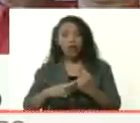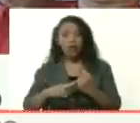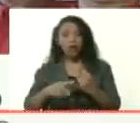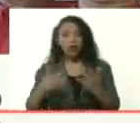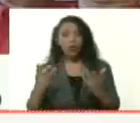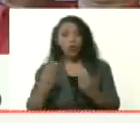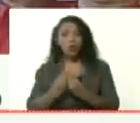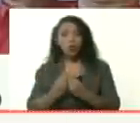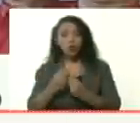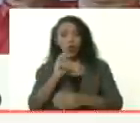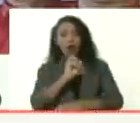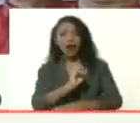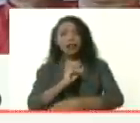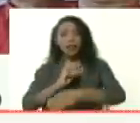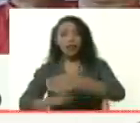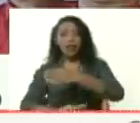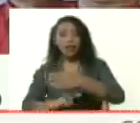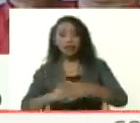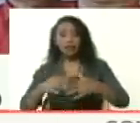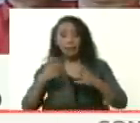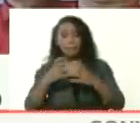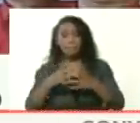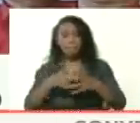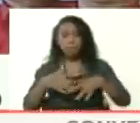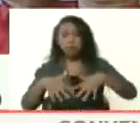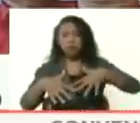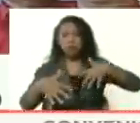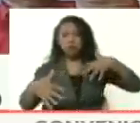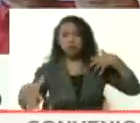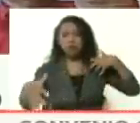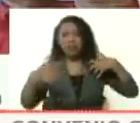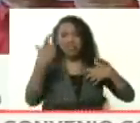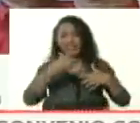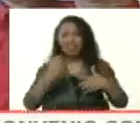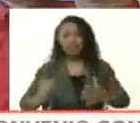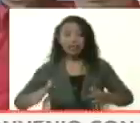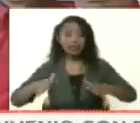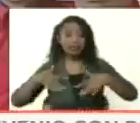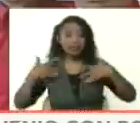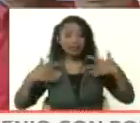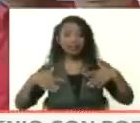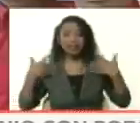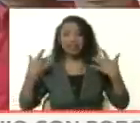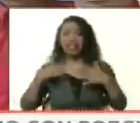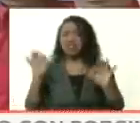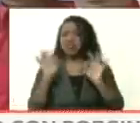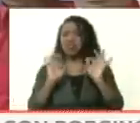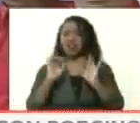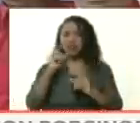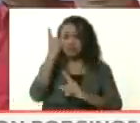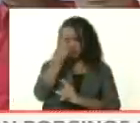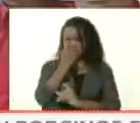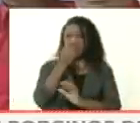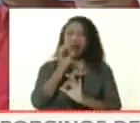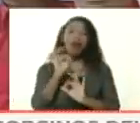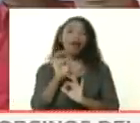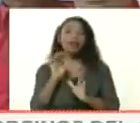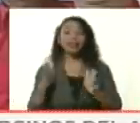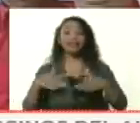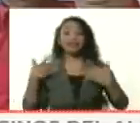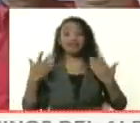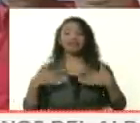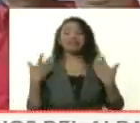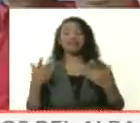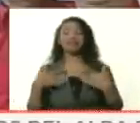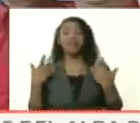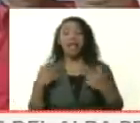con cantidad de gente por todos lados. Y con alegría, sin amargura de ningún tipo. Yo creo que esa es la